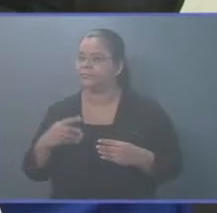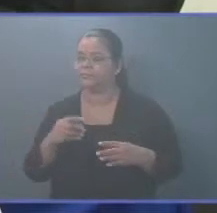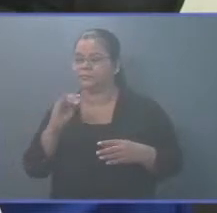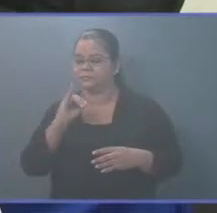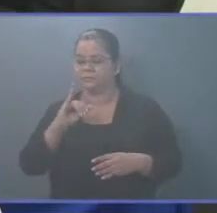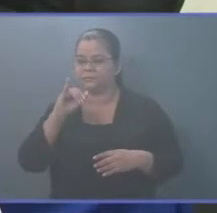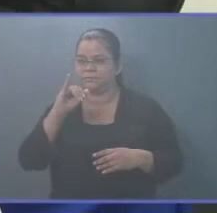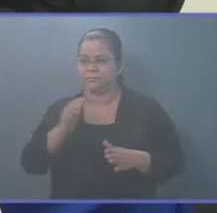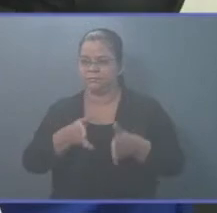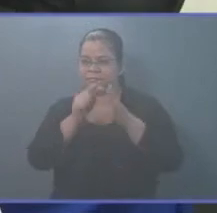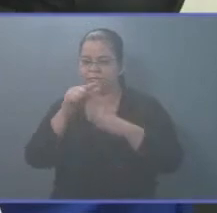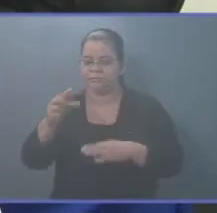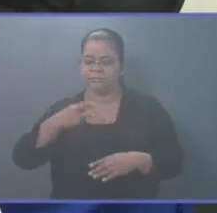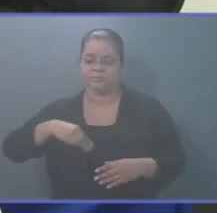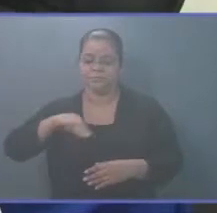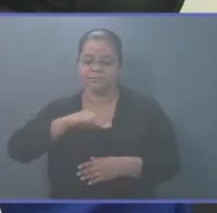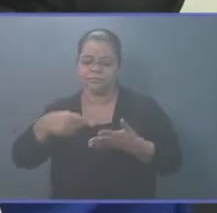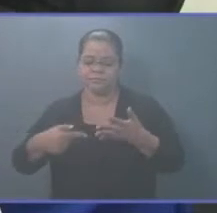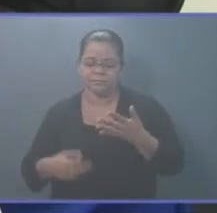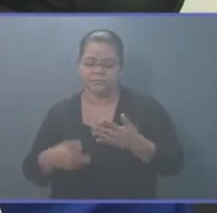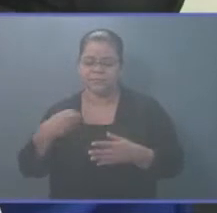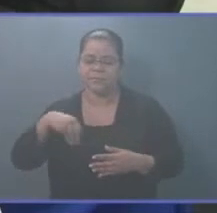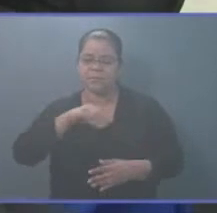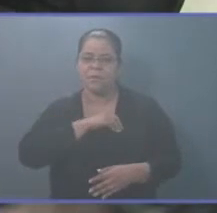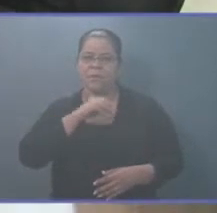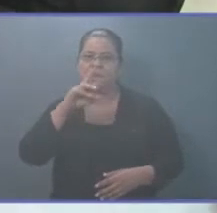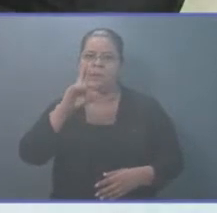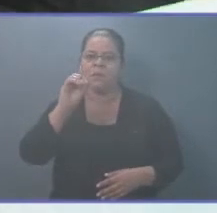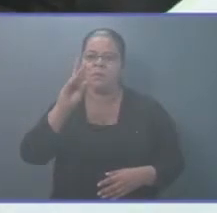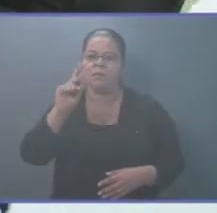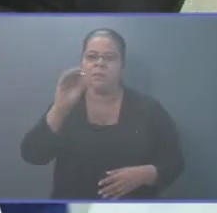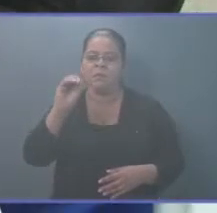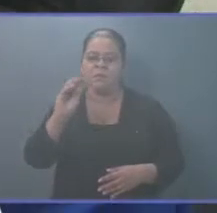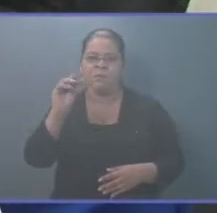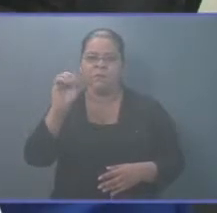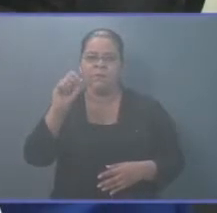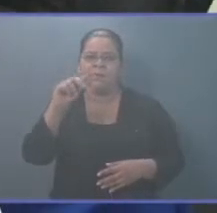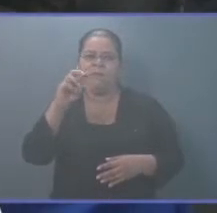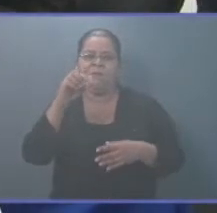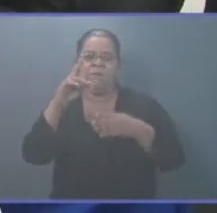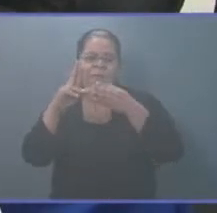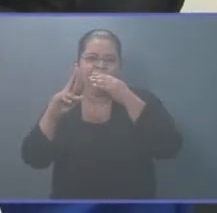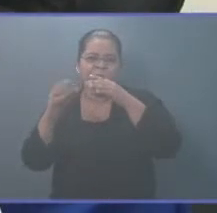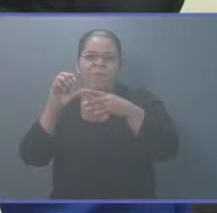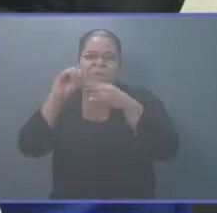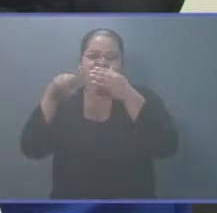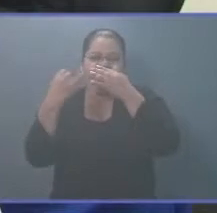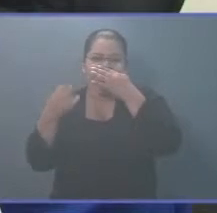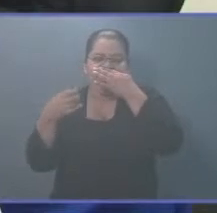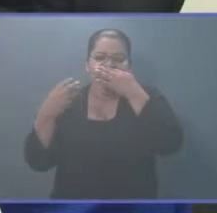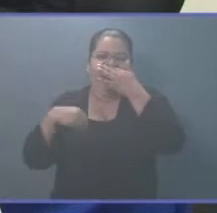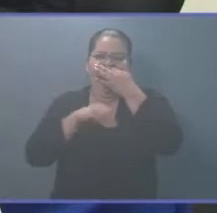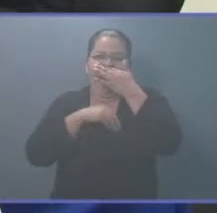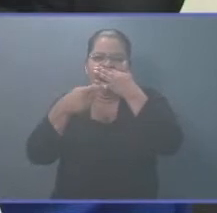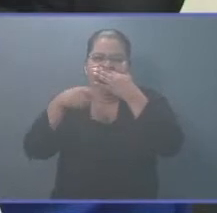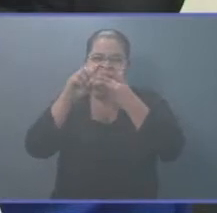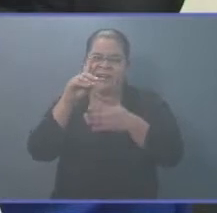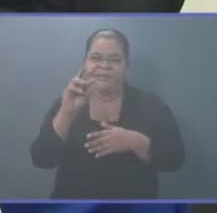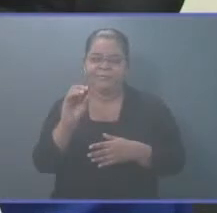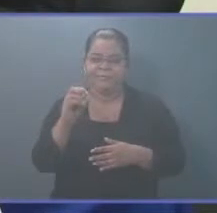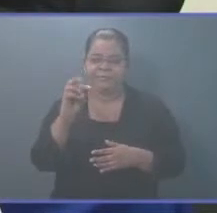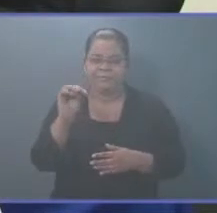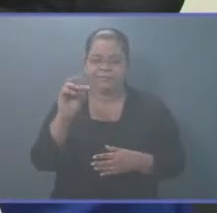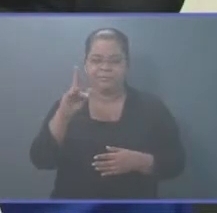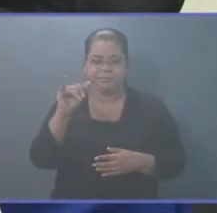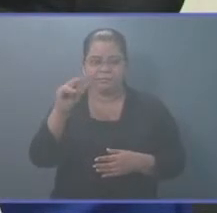Instituto de Medicina Legal, doctor Roberto Maferrer, de la Corte Suprema de Justicia, doctor Pedro Hernán Martínez Vázquez, de